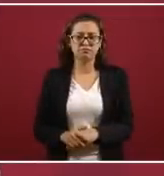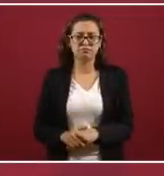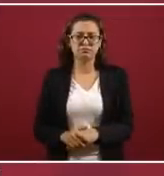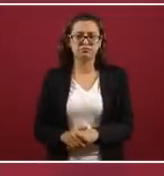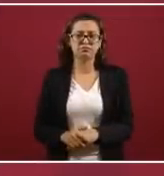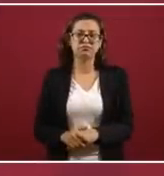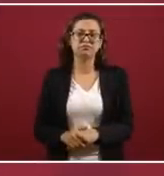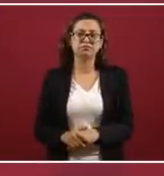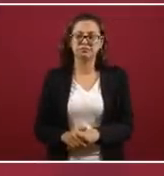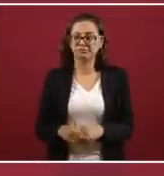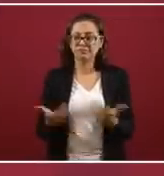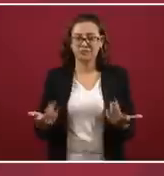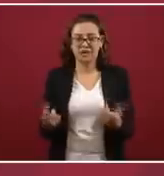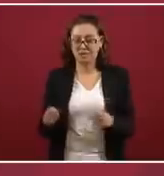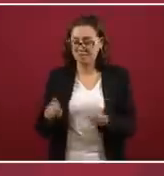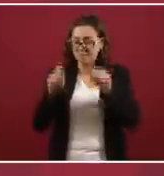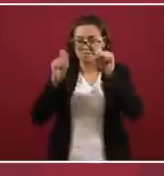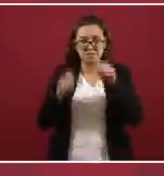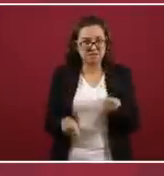O sea, las mismas empresas.